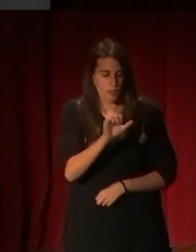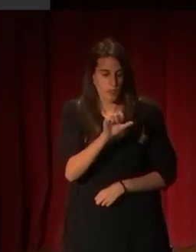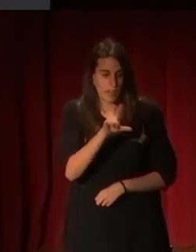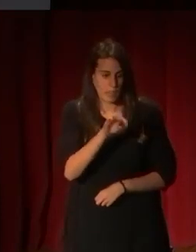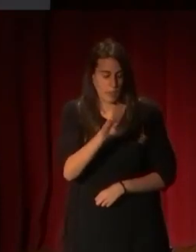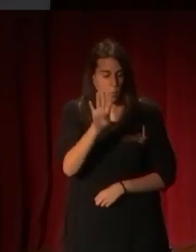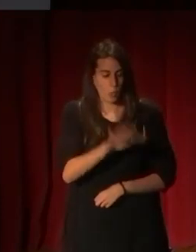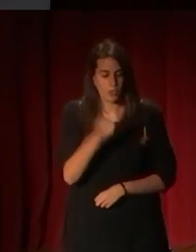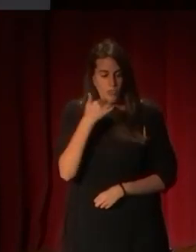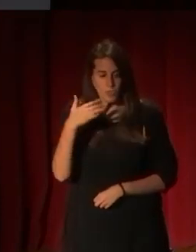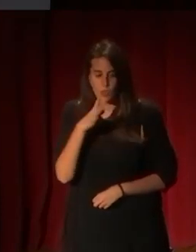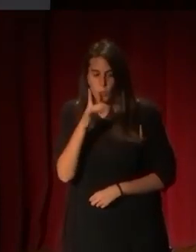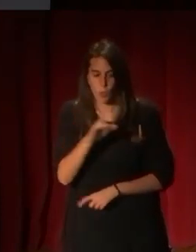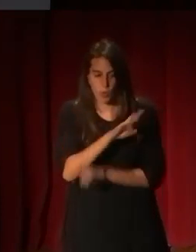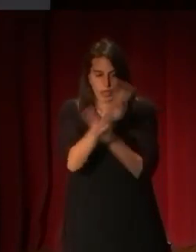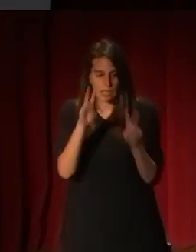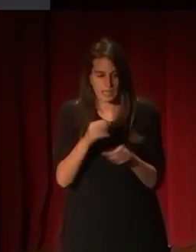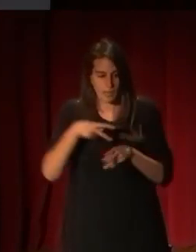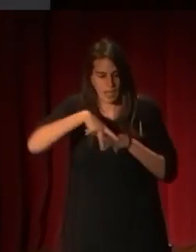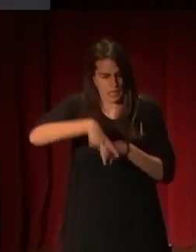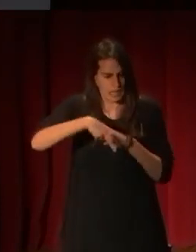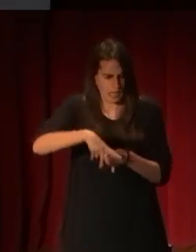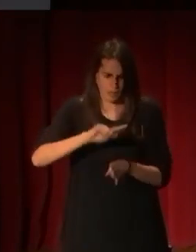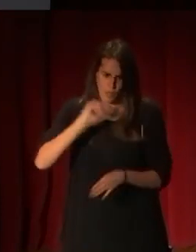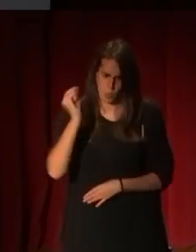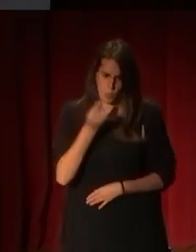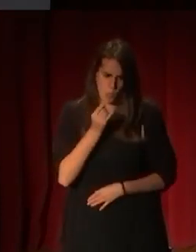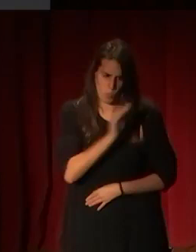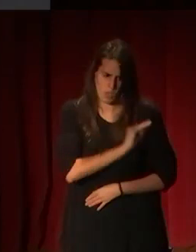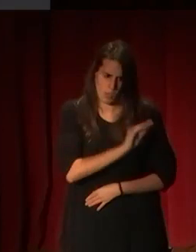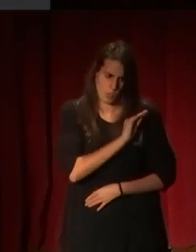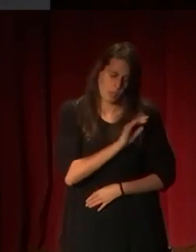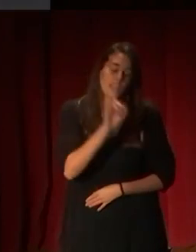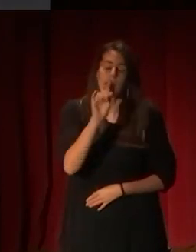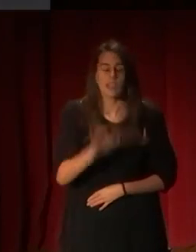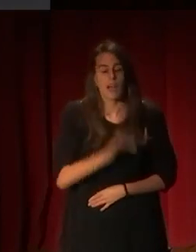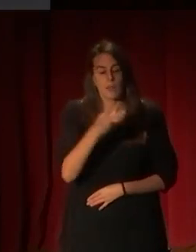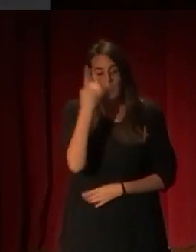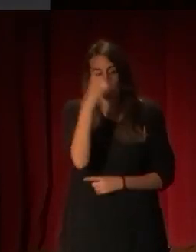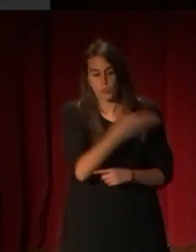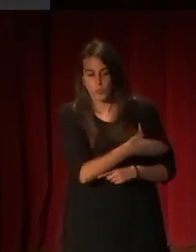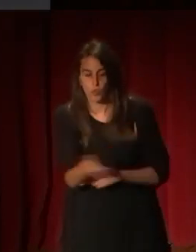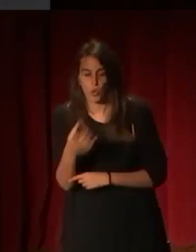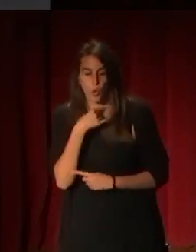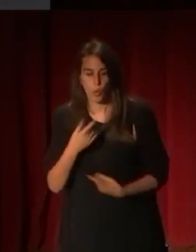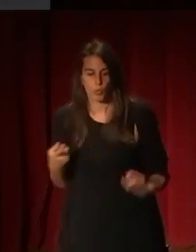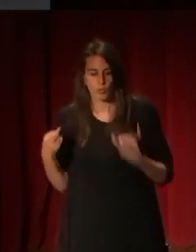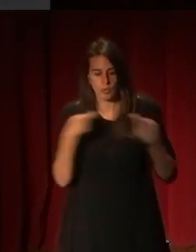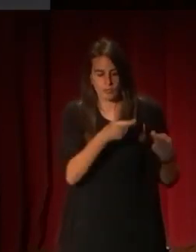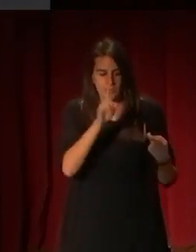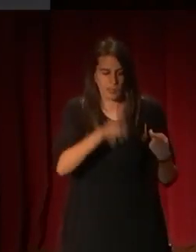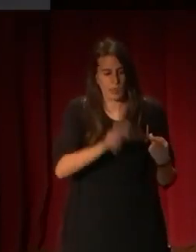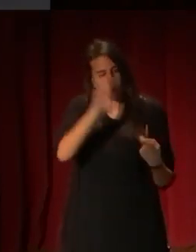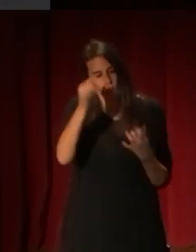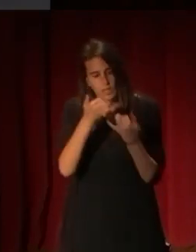por su destreza en el manejo del rejón a caballo y por su habilidad para enfrentarse no solamente a toros sino otras fiestas salvajes